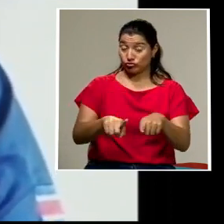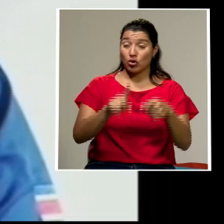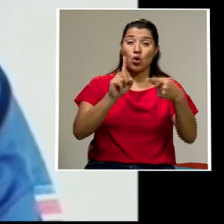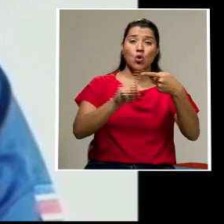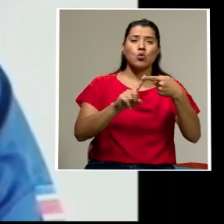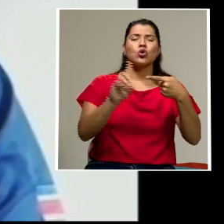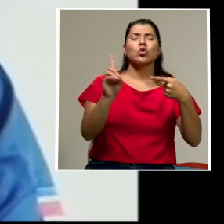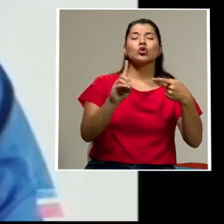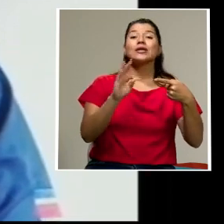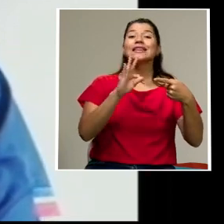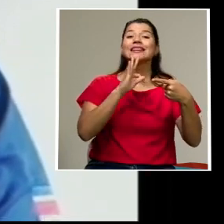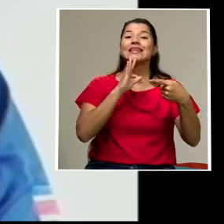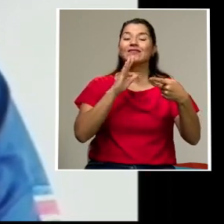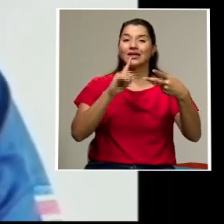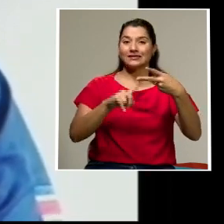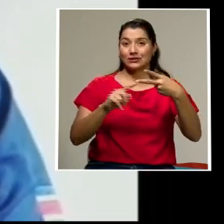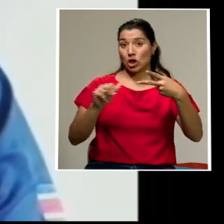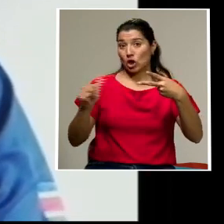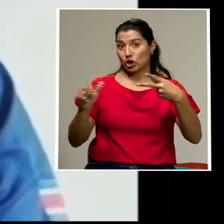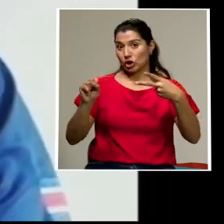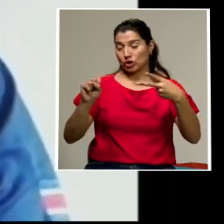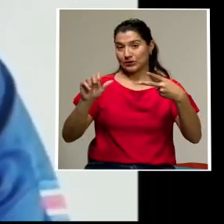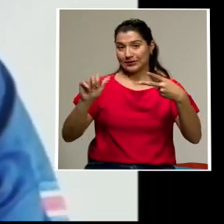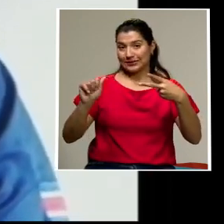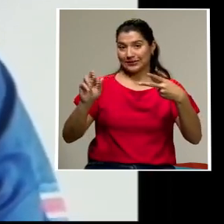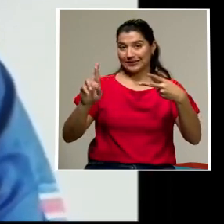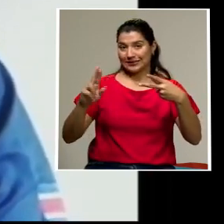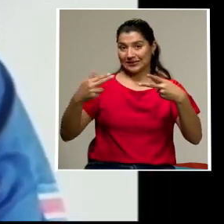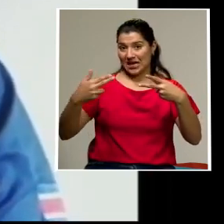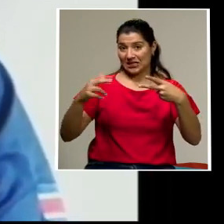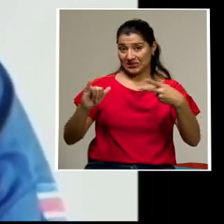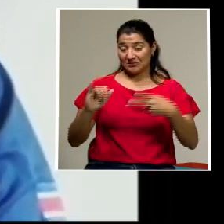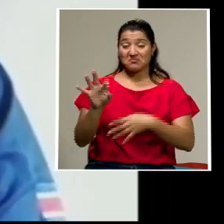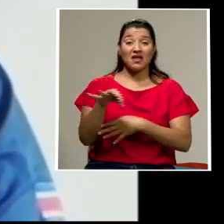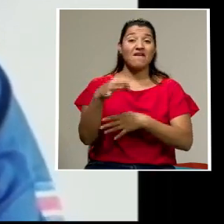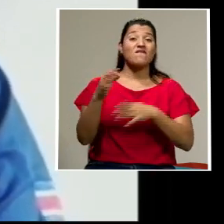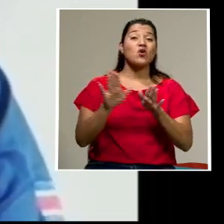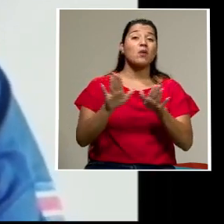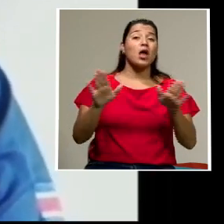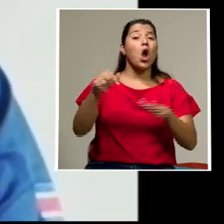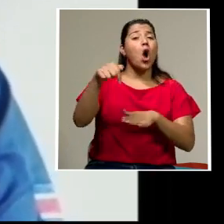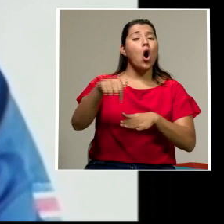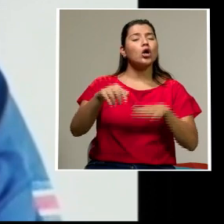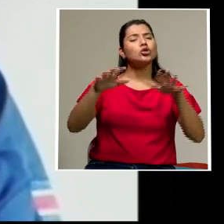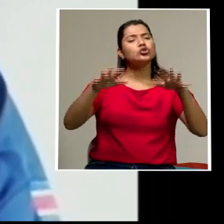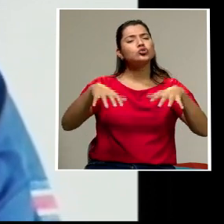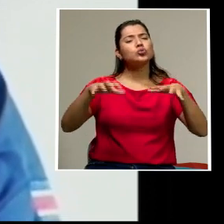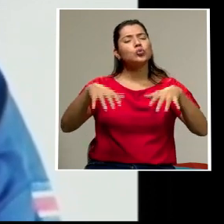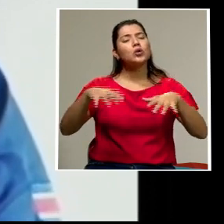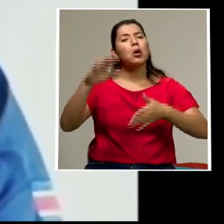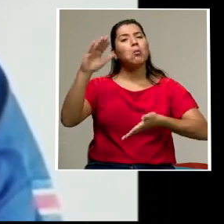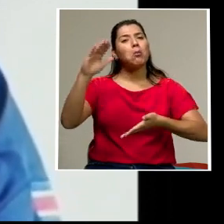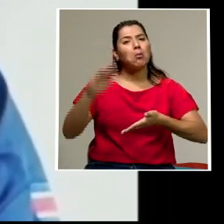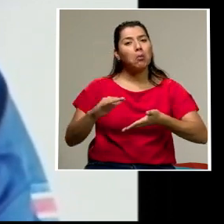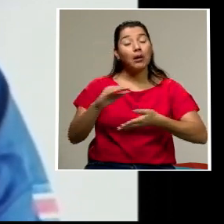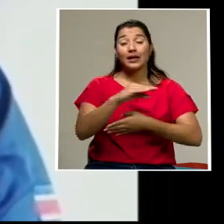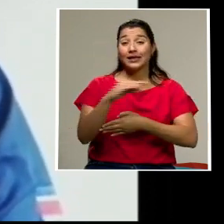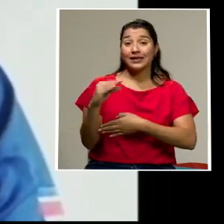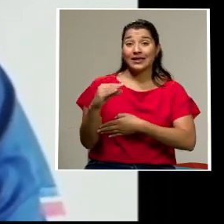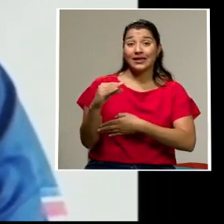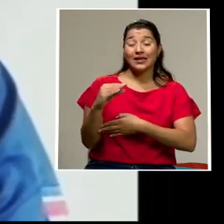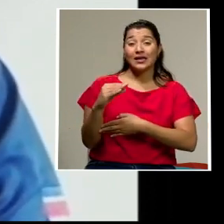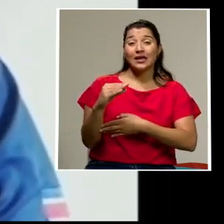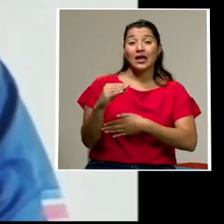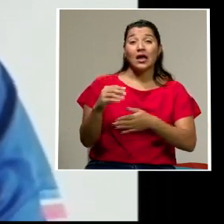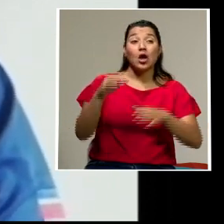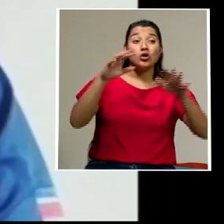sector de Tibás y otro en la zona de Salchí. En general las lluvias han sido más débiles y han sido menos